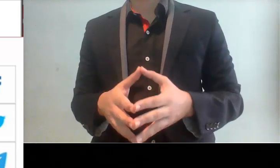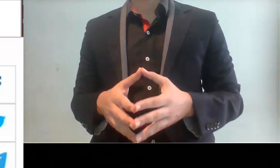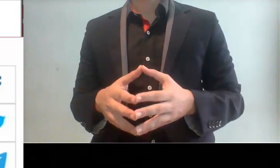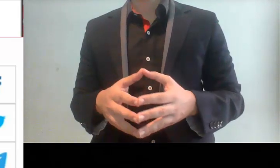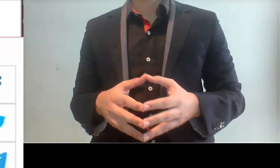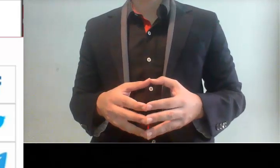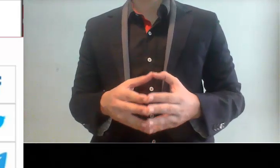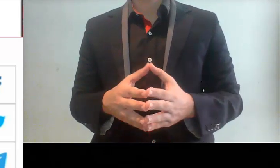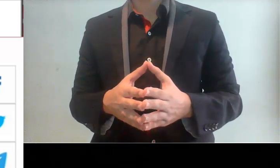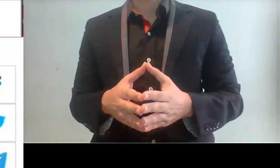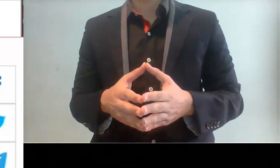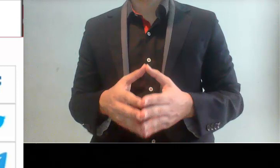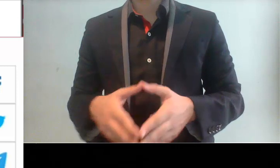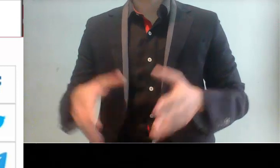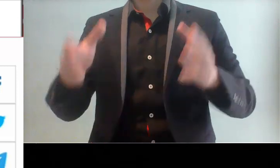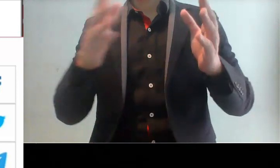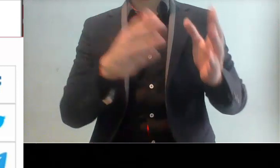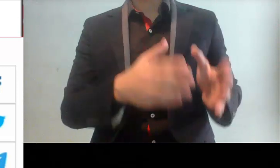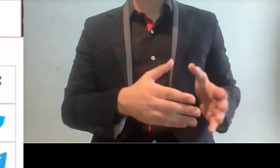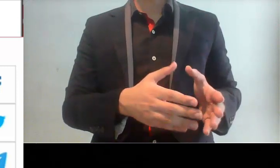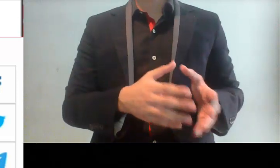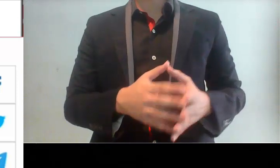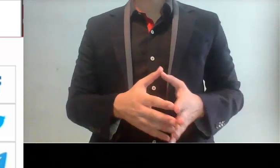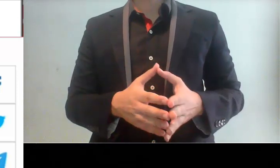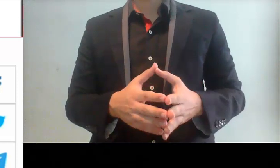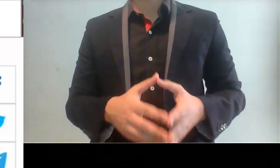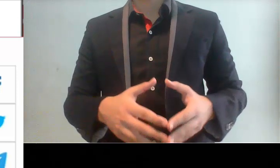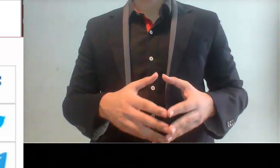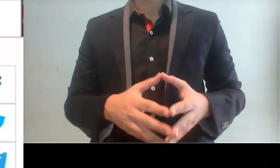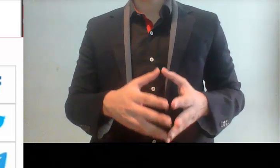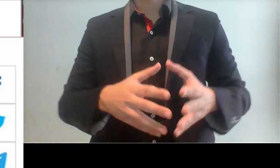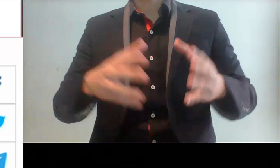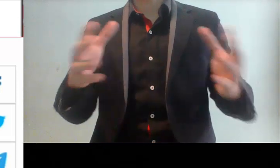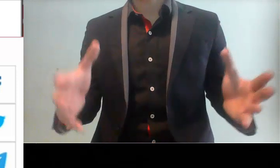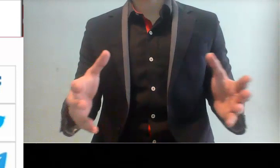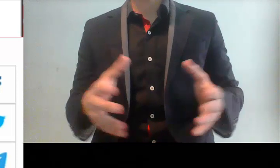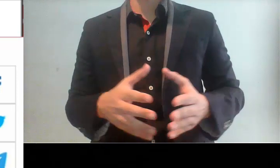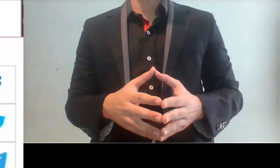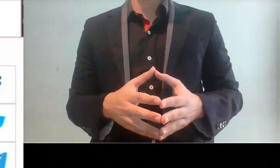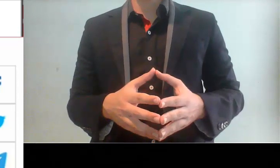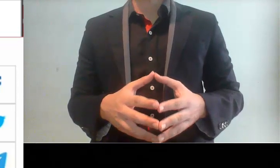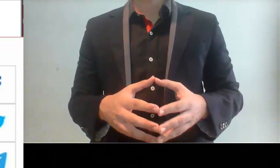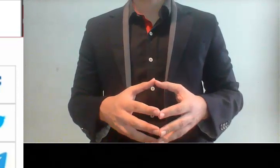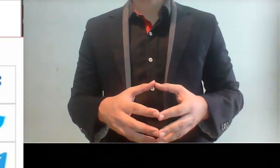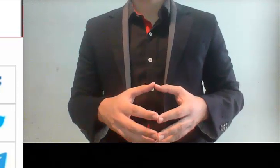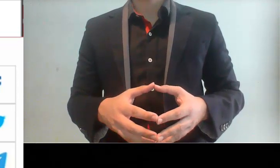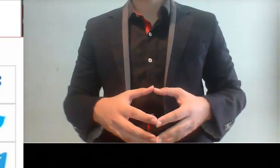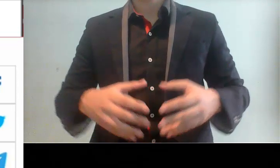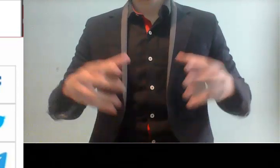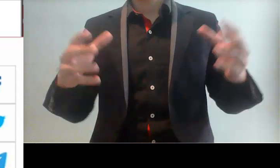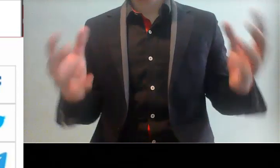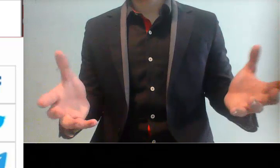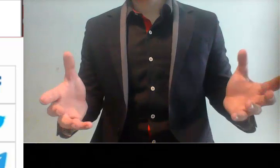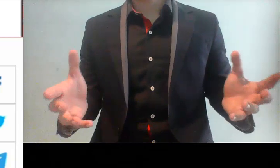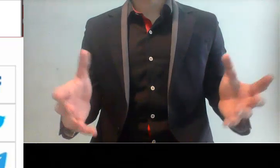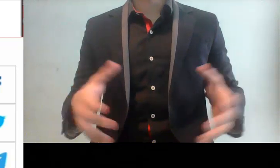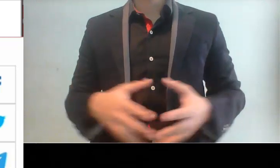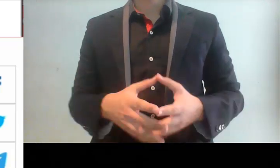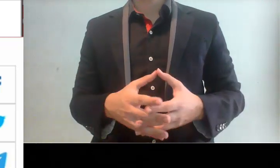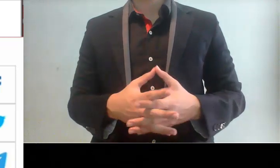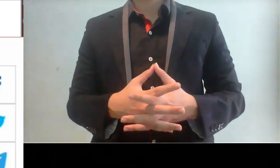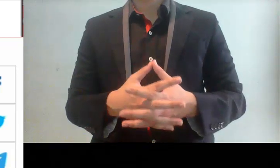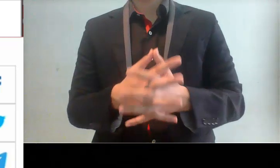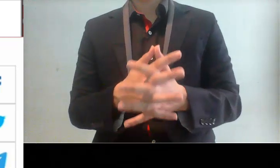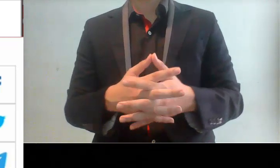porque el INE es raro que de la nada diga, no, pues vamos a hacer casi la mayoría de las elecciones mediante voto electrónico, cuando sabemos que sus desarrolladoras o los